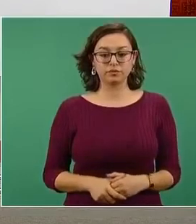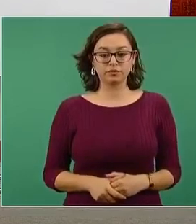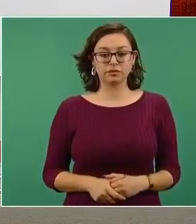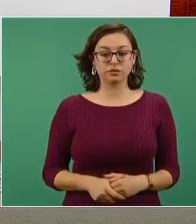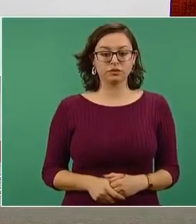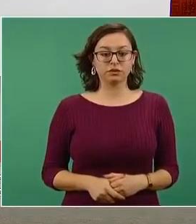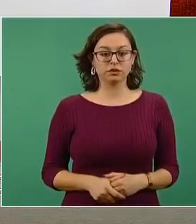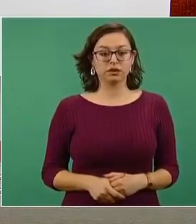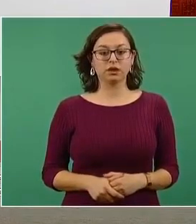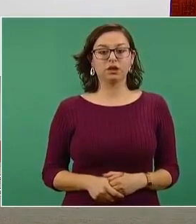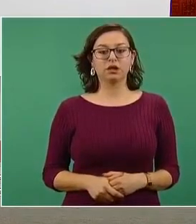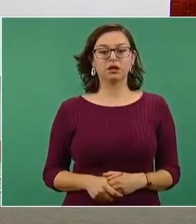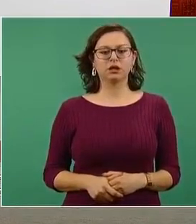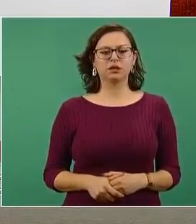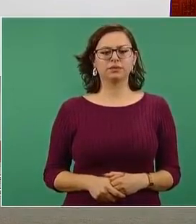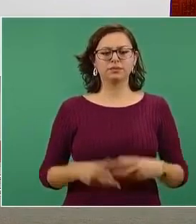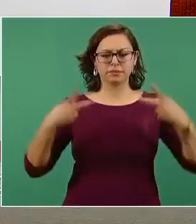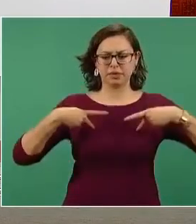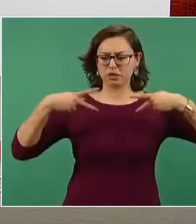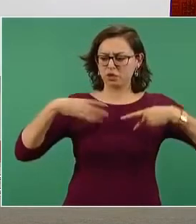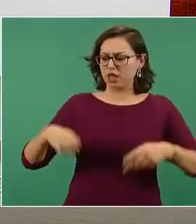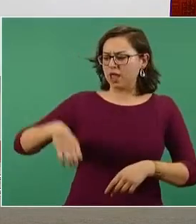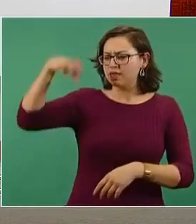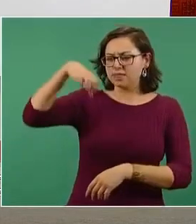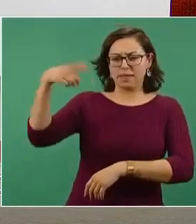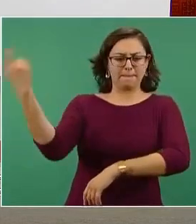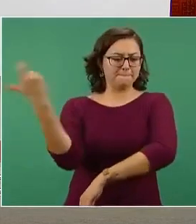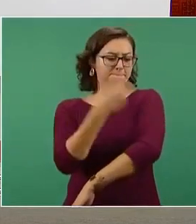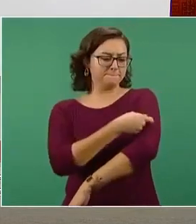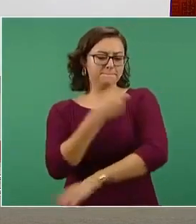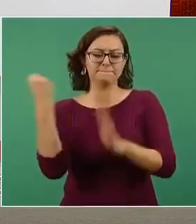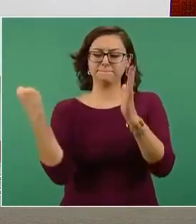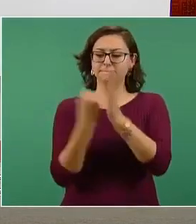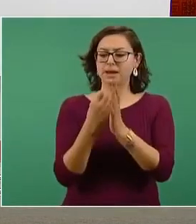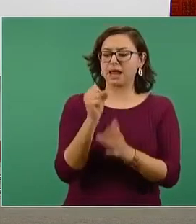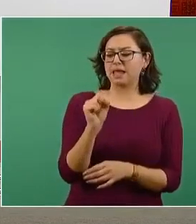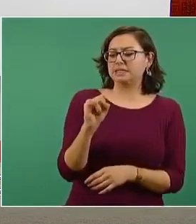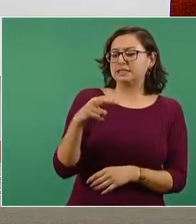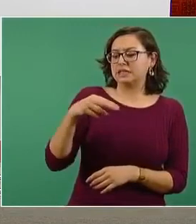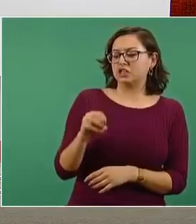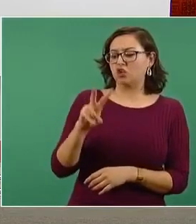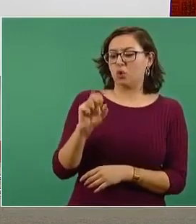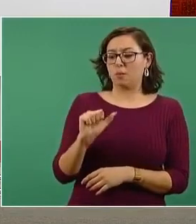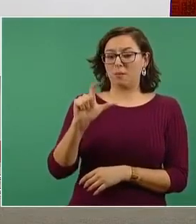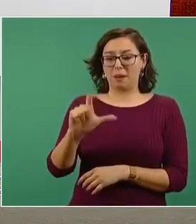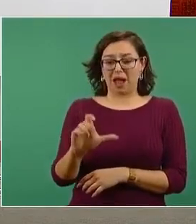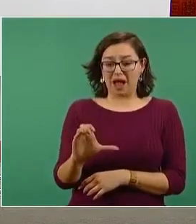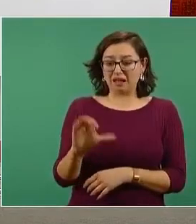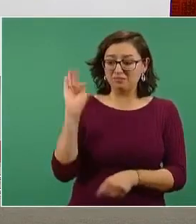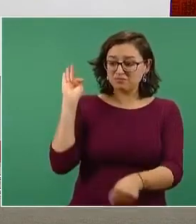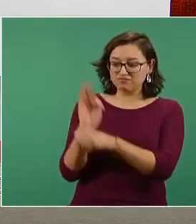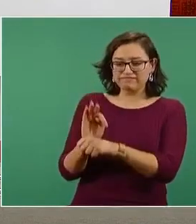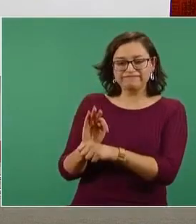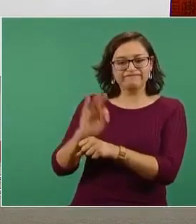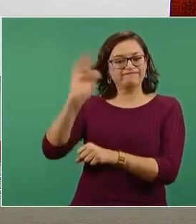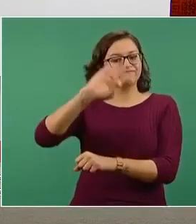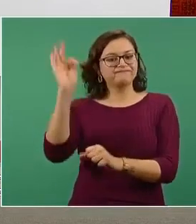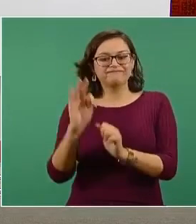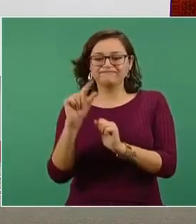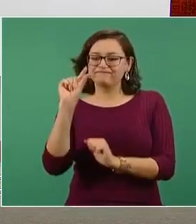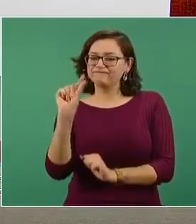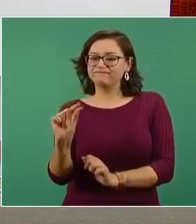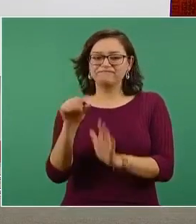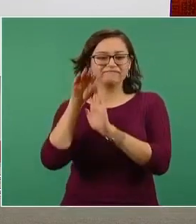de la vacuna Sinovac en adultos mayores? Eso preguntarle si sí existe. Y de ser así, si se estaría pensando